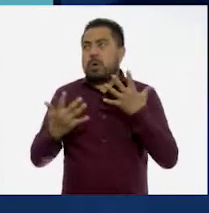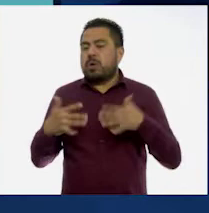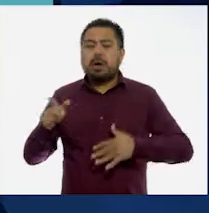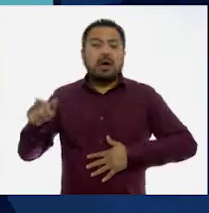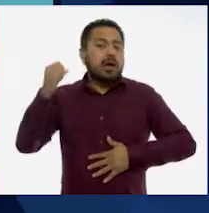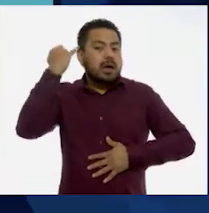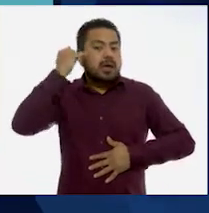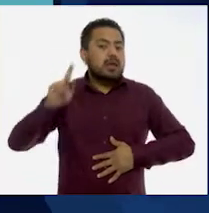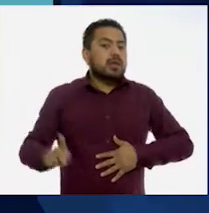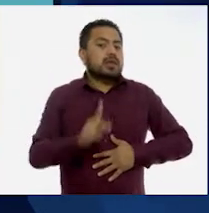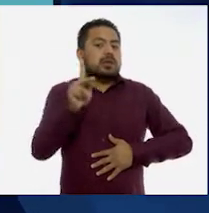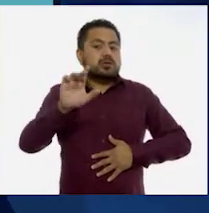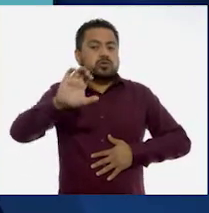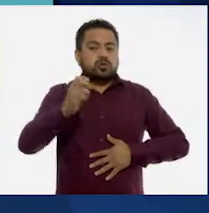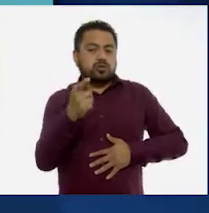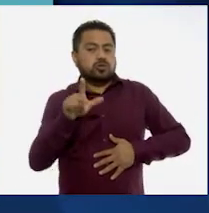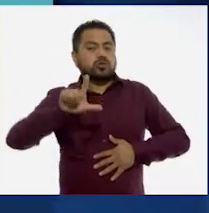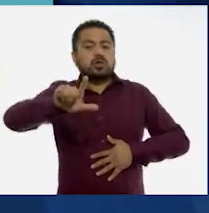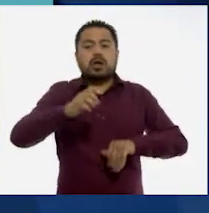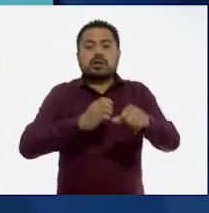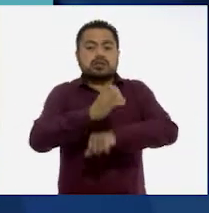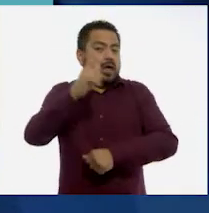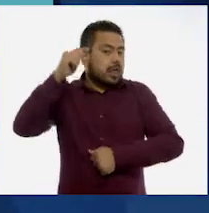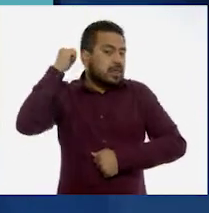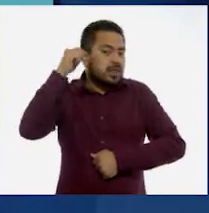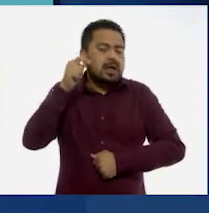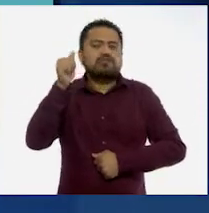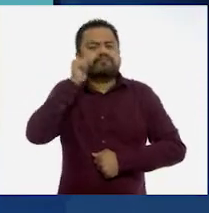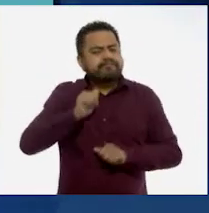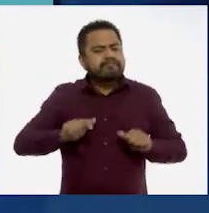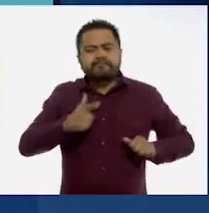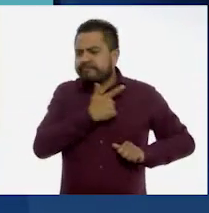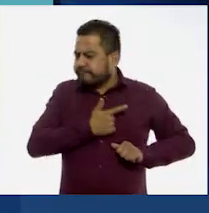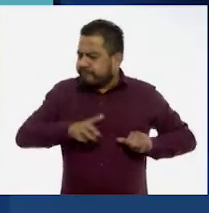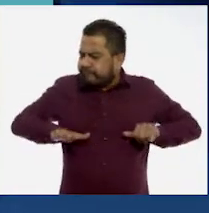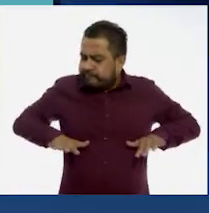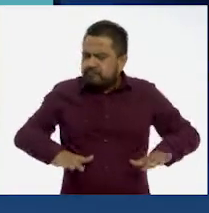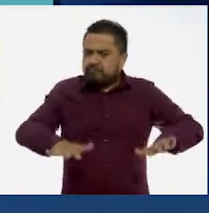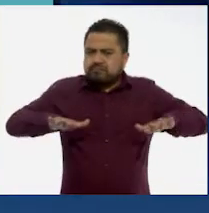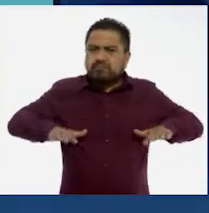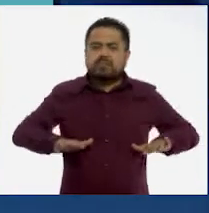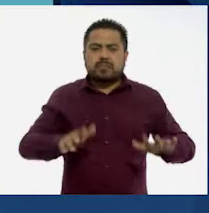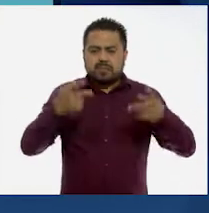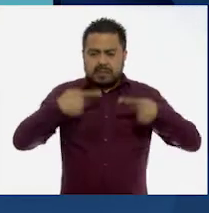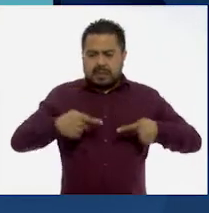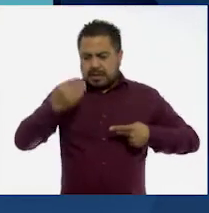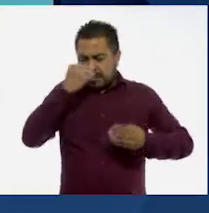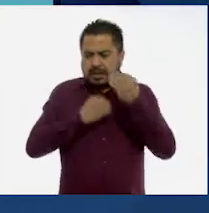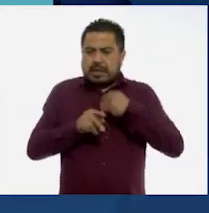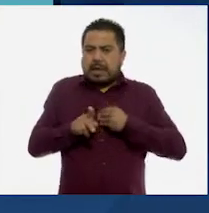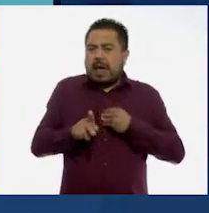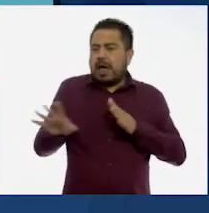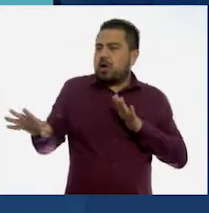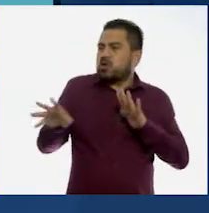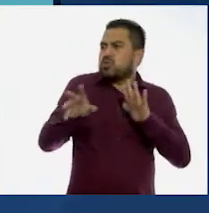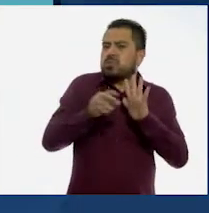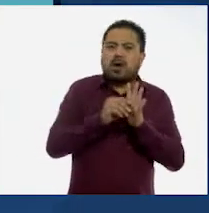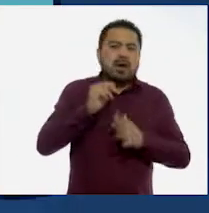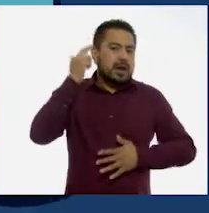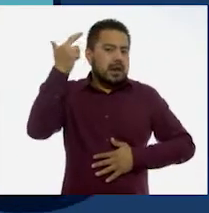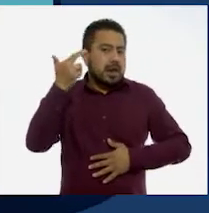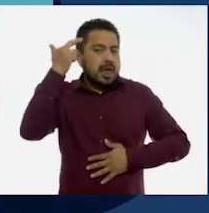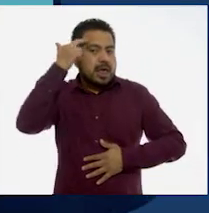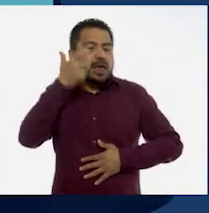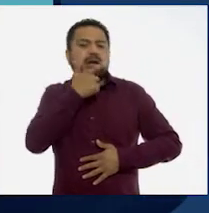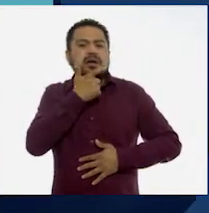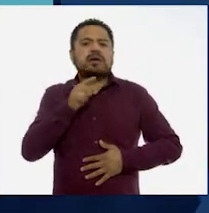indígena chol del estado de Tabasco. Le gusta confeccionar su ropa y vestirse como si fuera la reina de Inglaterra. Así que